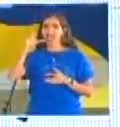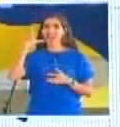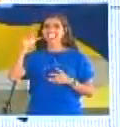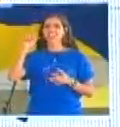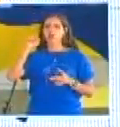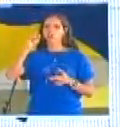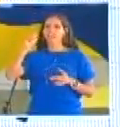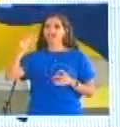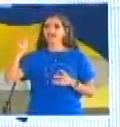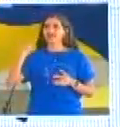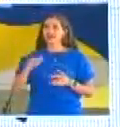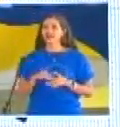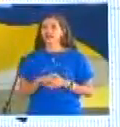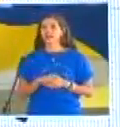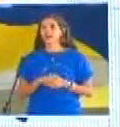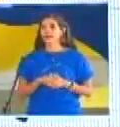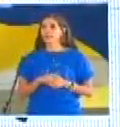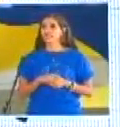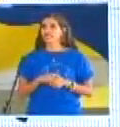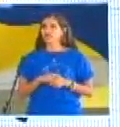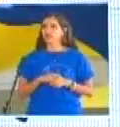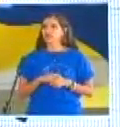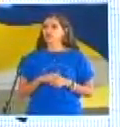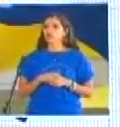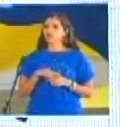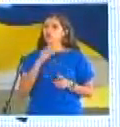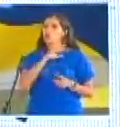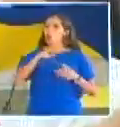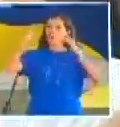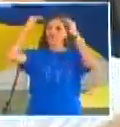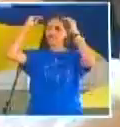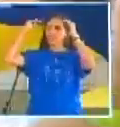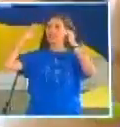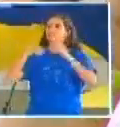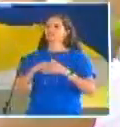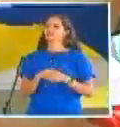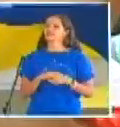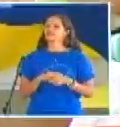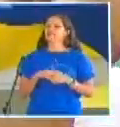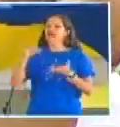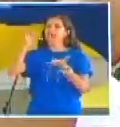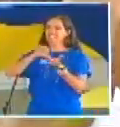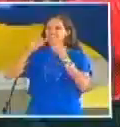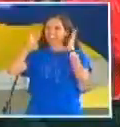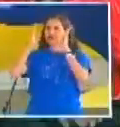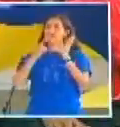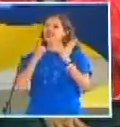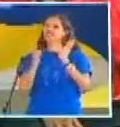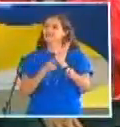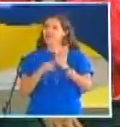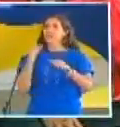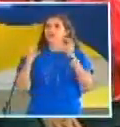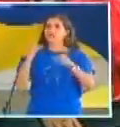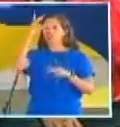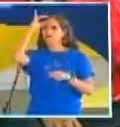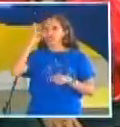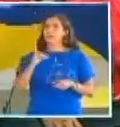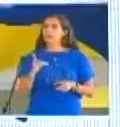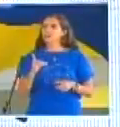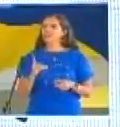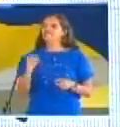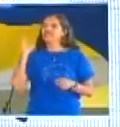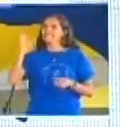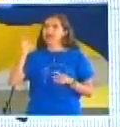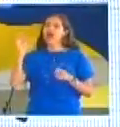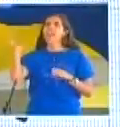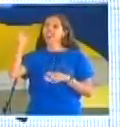Otaiza, comandante Eliezer Otaiza. Al Centro de Atención Integral de Personas con Discapacidad del